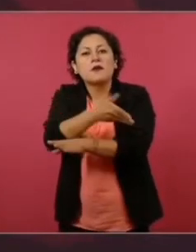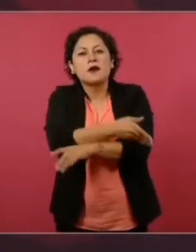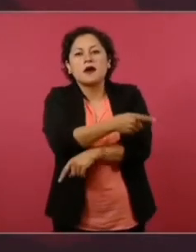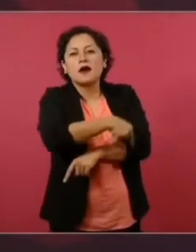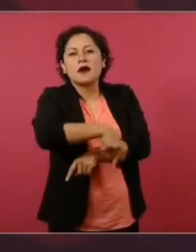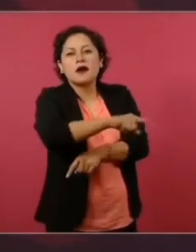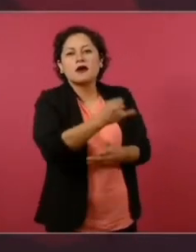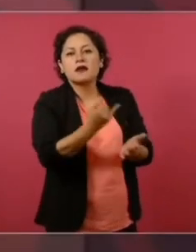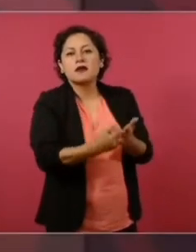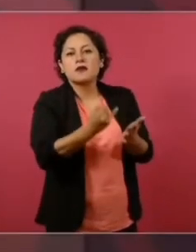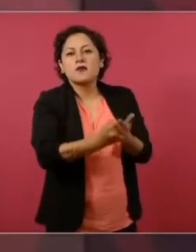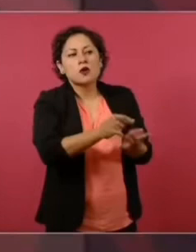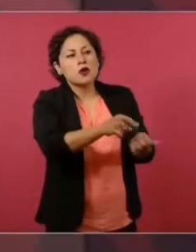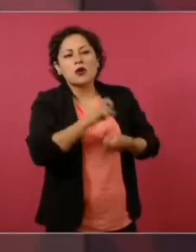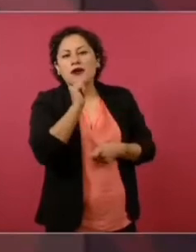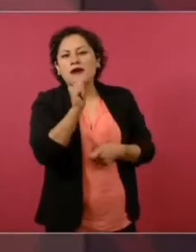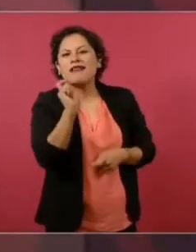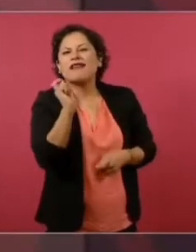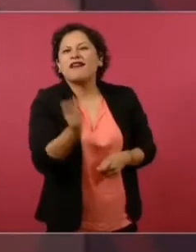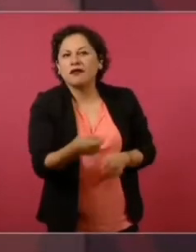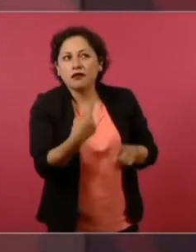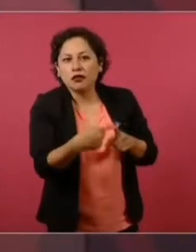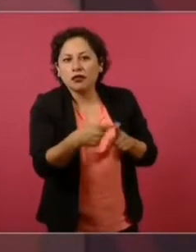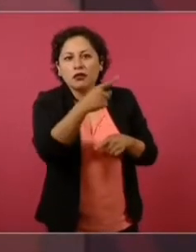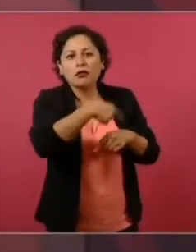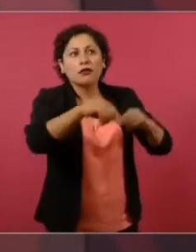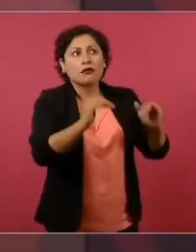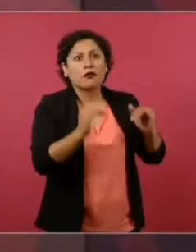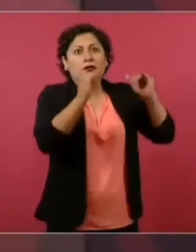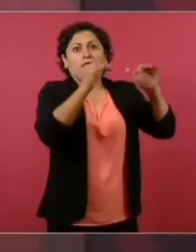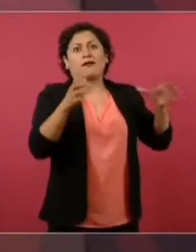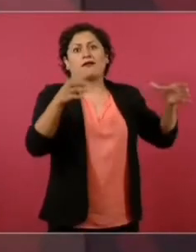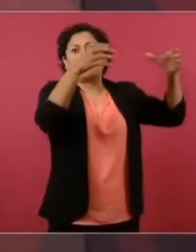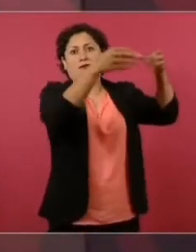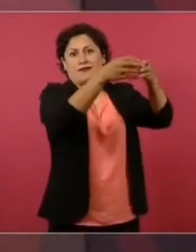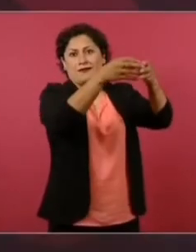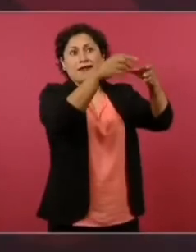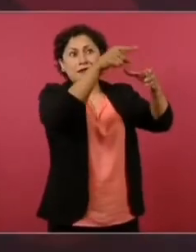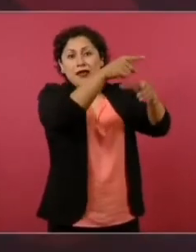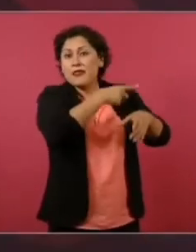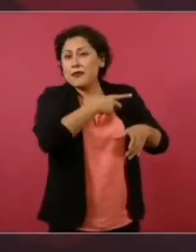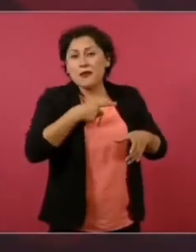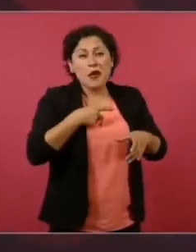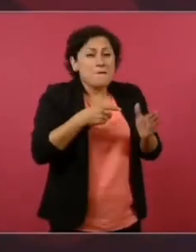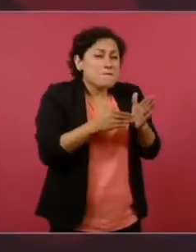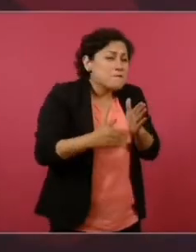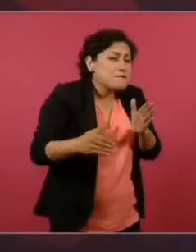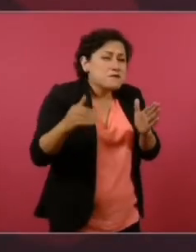Impuestos de 10 mil millones de pesos al año por empresa.